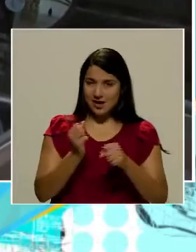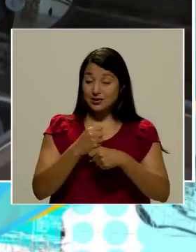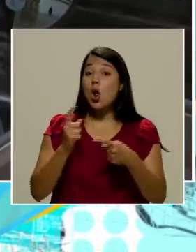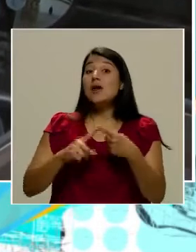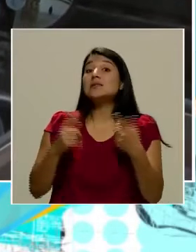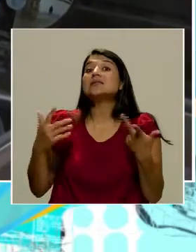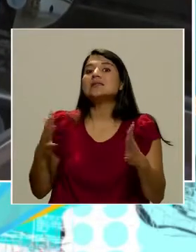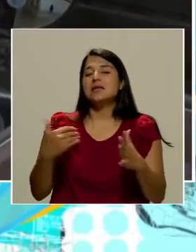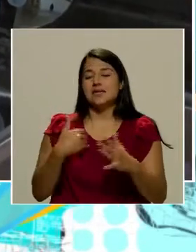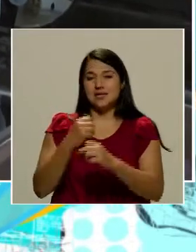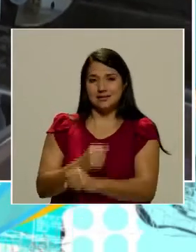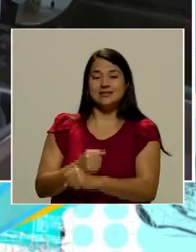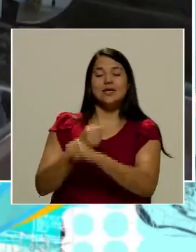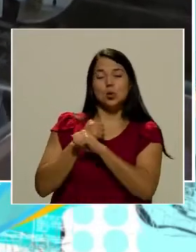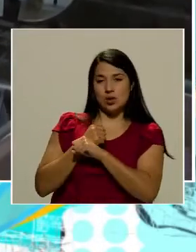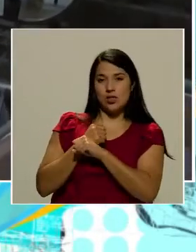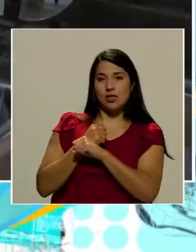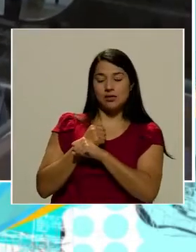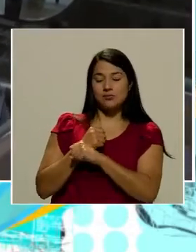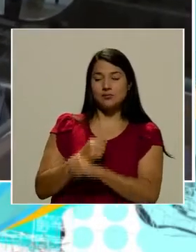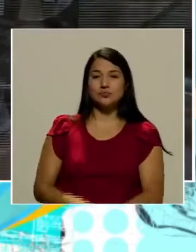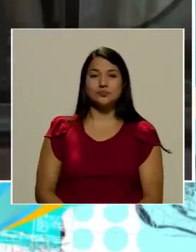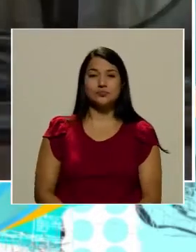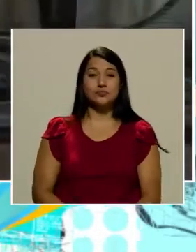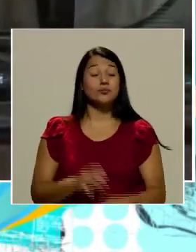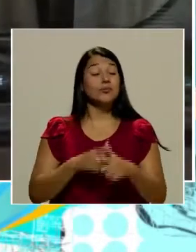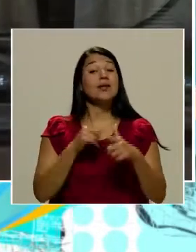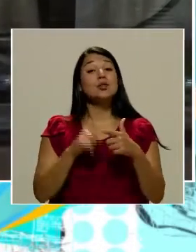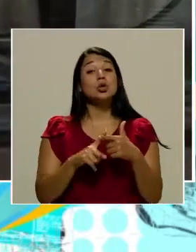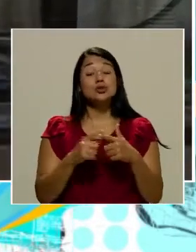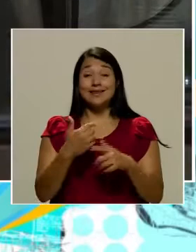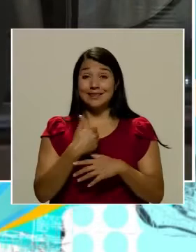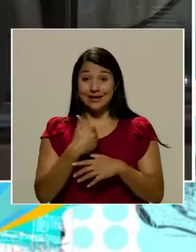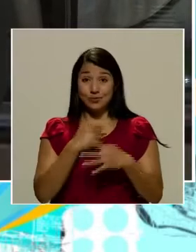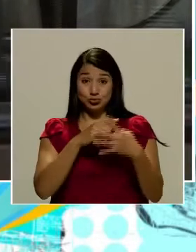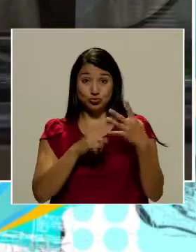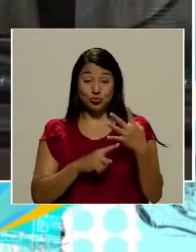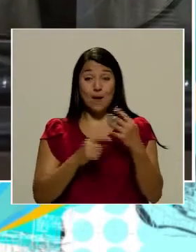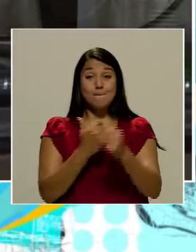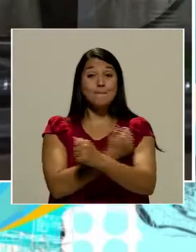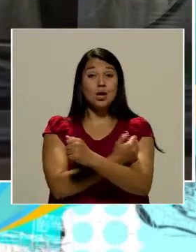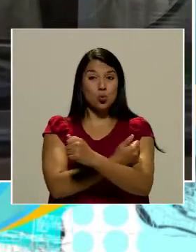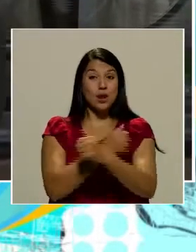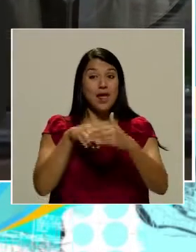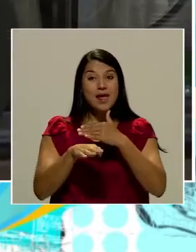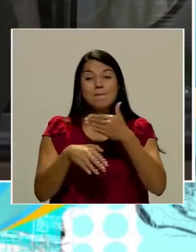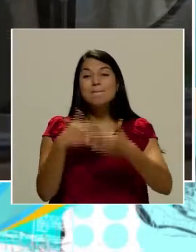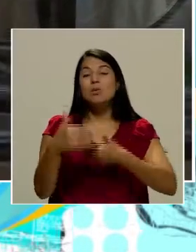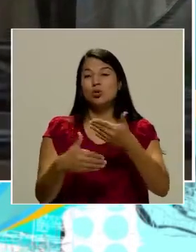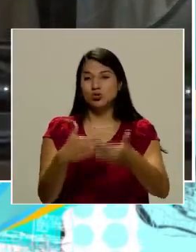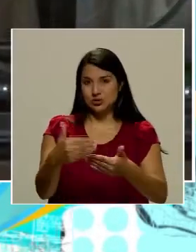certeza de eficacia y seguridad. Entonces tenemos estas vacunas, son